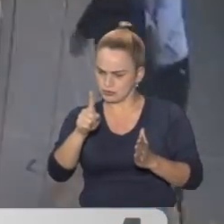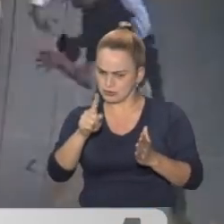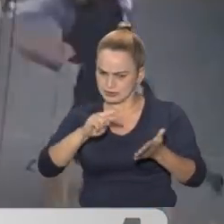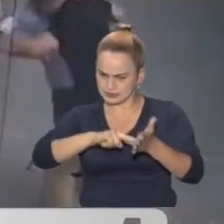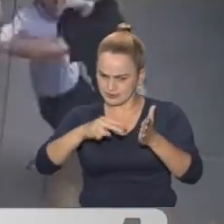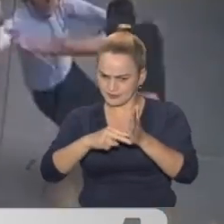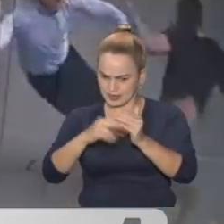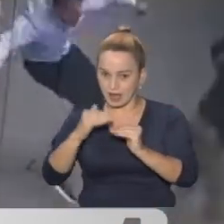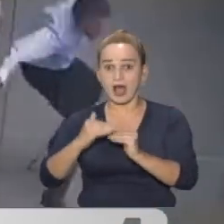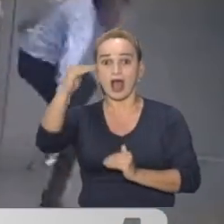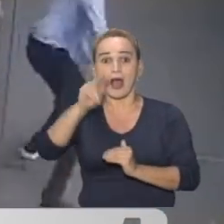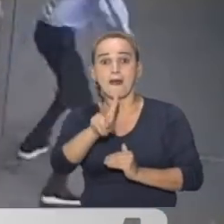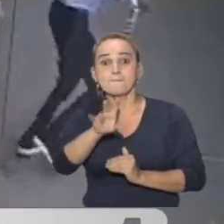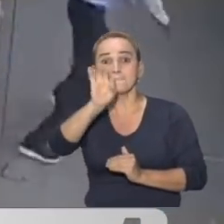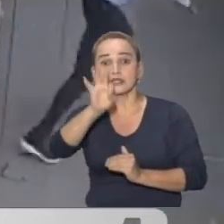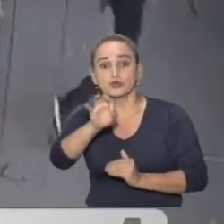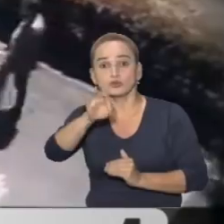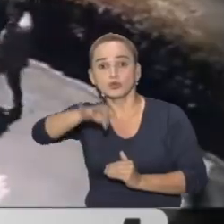aumento del